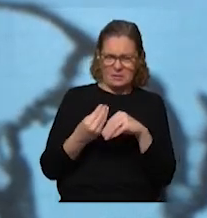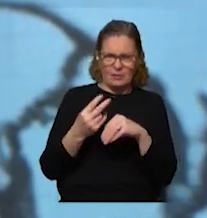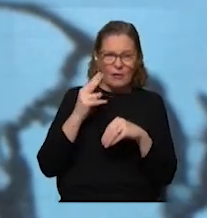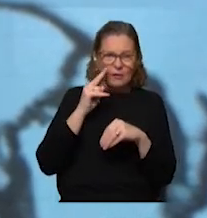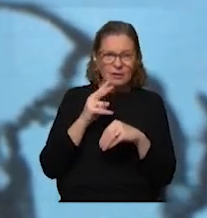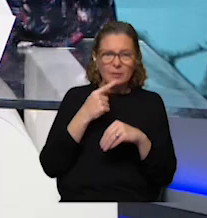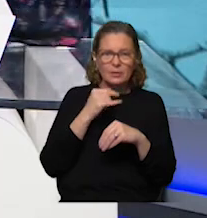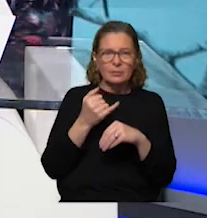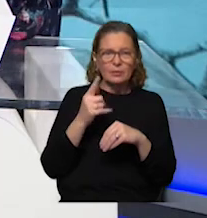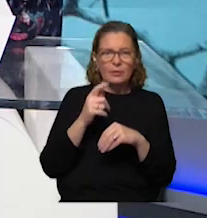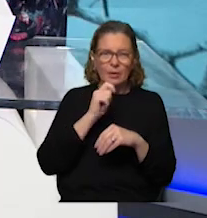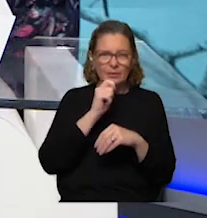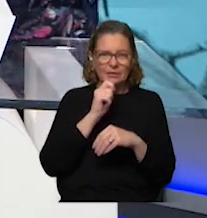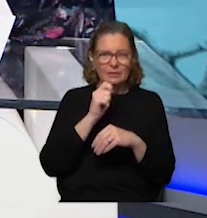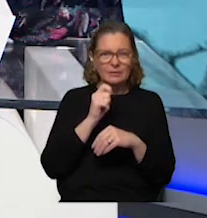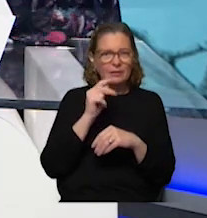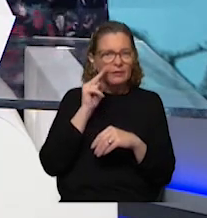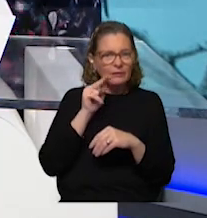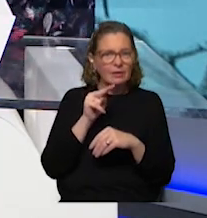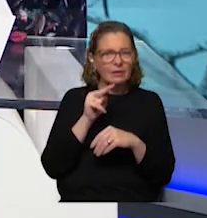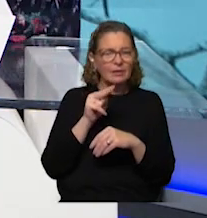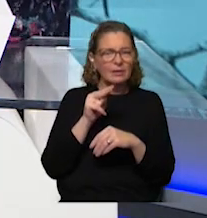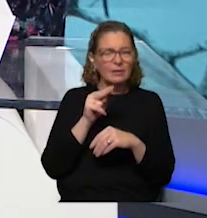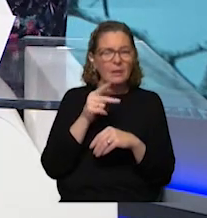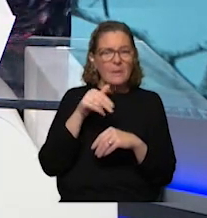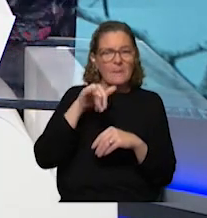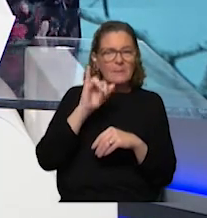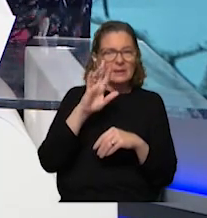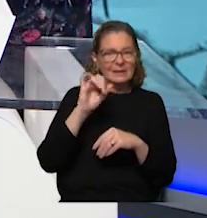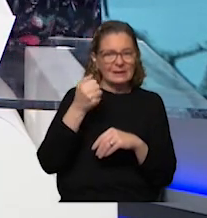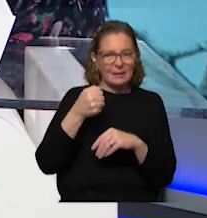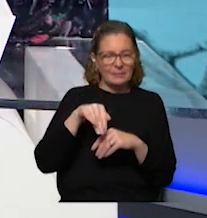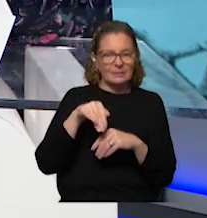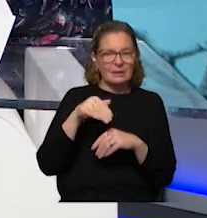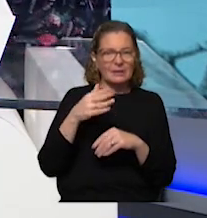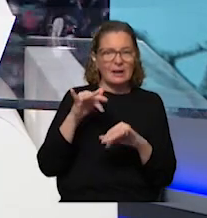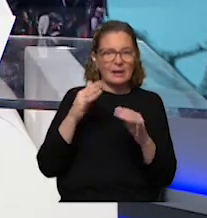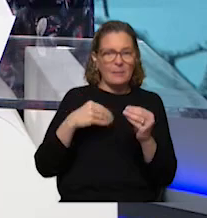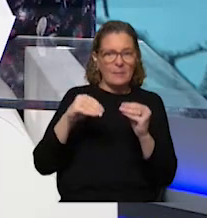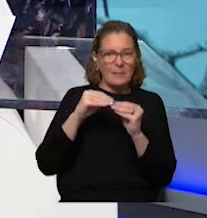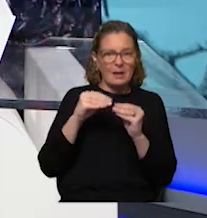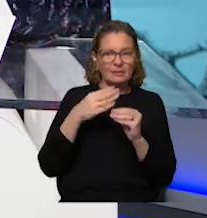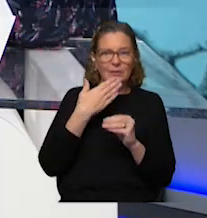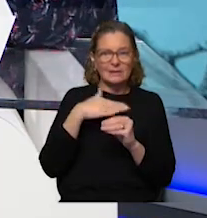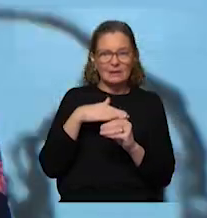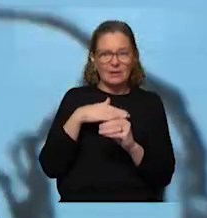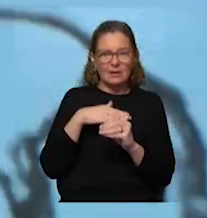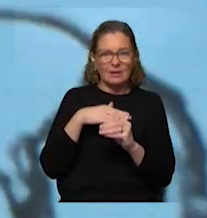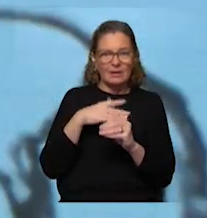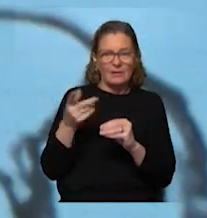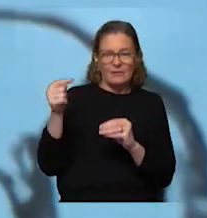verte en acción por ejemplo No no vengo a hacer una entrevista no sé Miriam leija que es la actriz del galpón es la que más se prestó el juego cuando lo entendió eso como